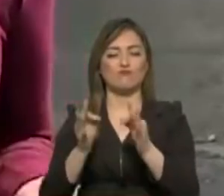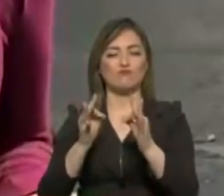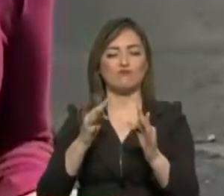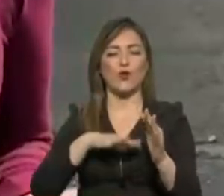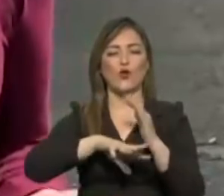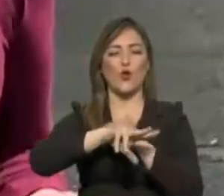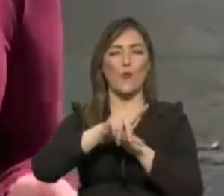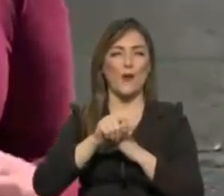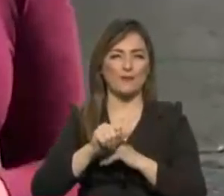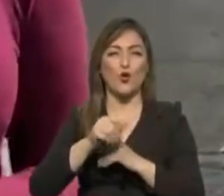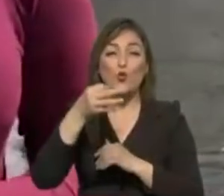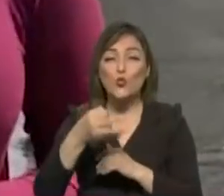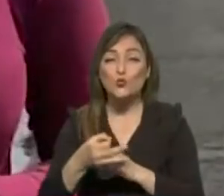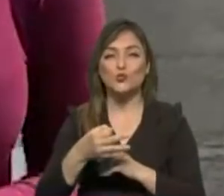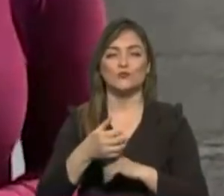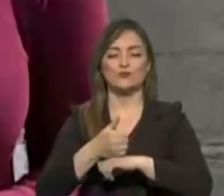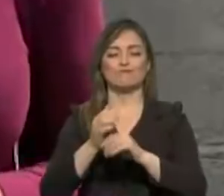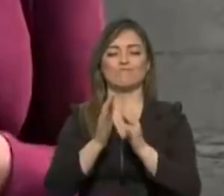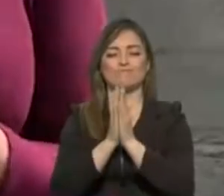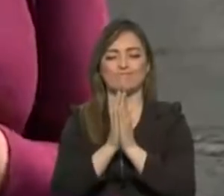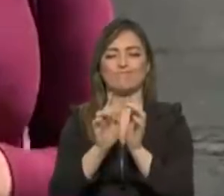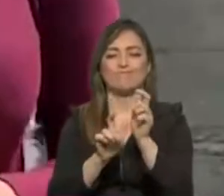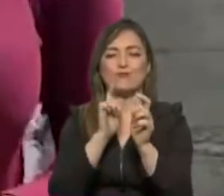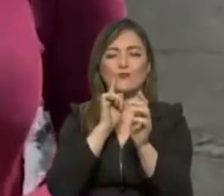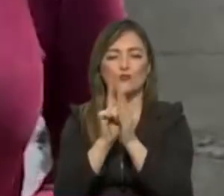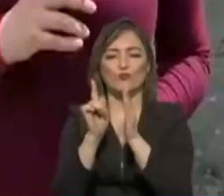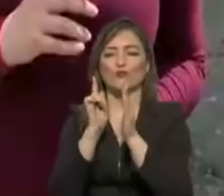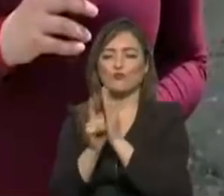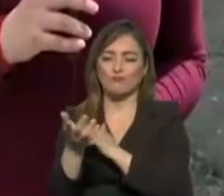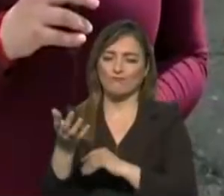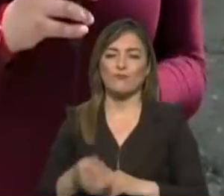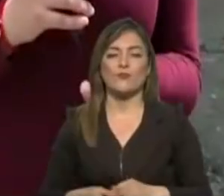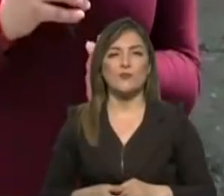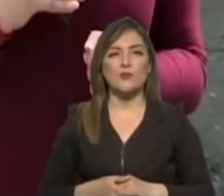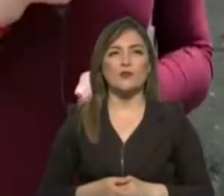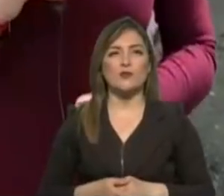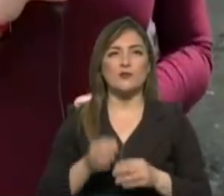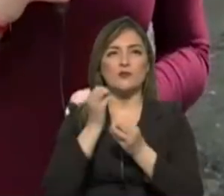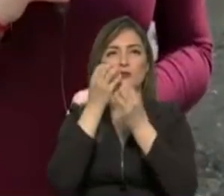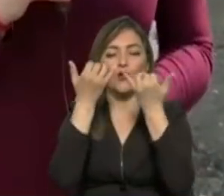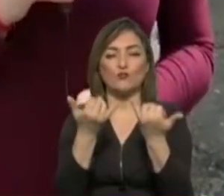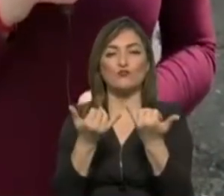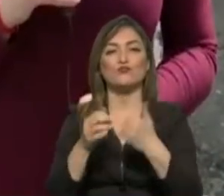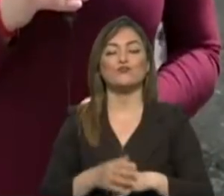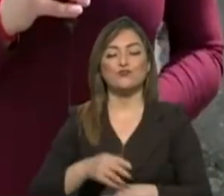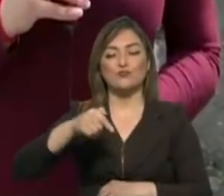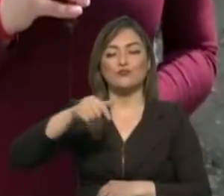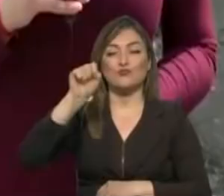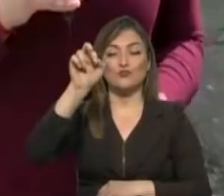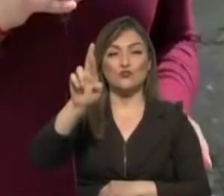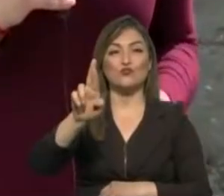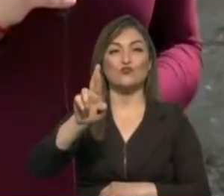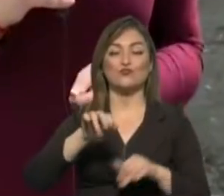operandi, por lo que las autoridades hacen un llamado a la ciudadanía a denunciar este tipo de hechos. Esta es la información generada desde el sur del